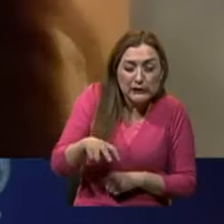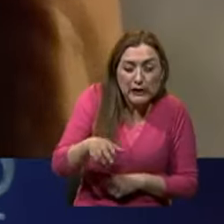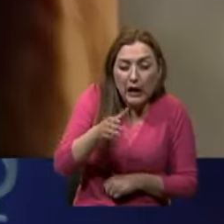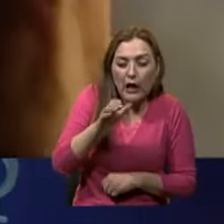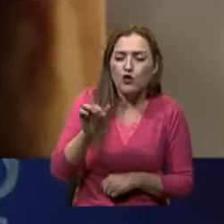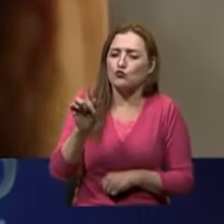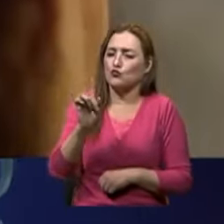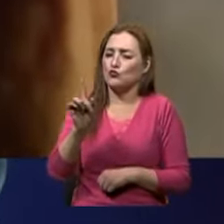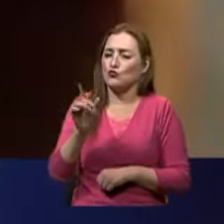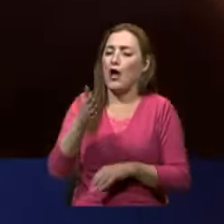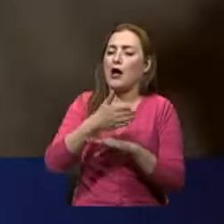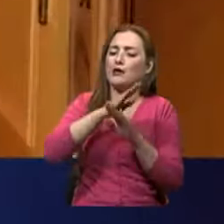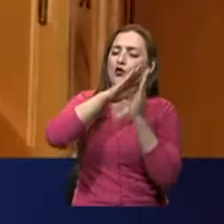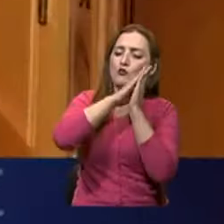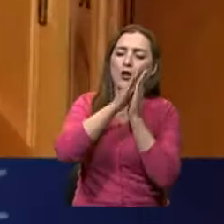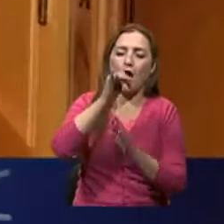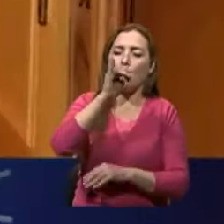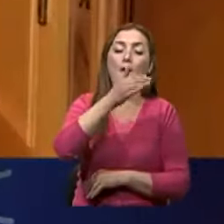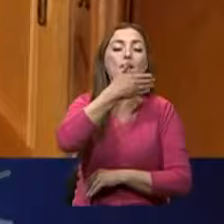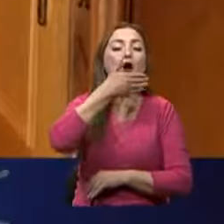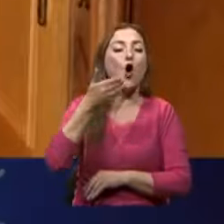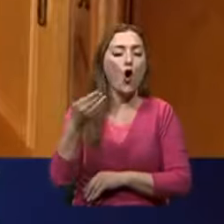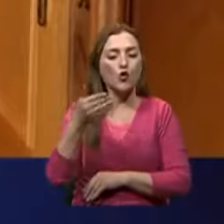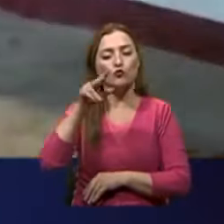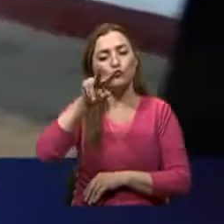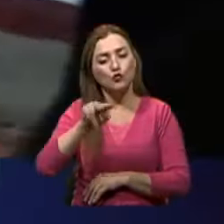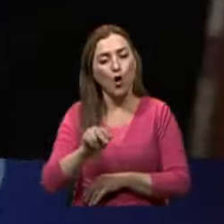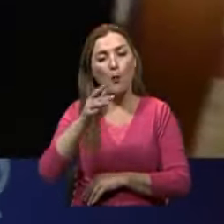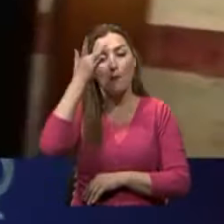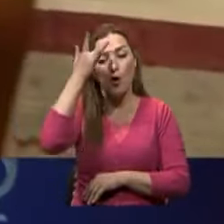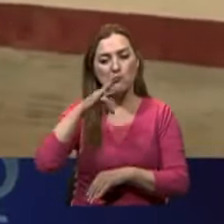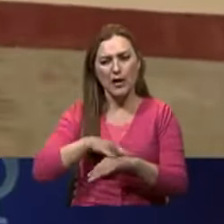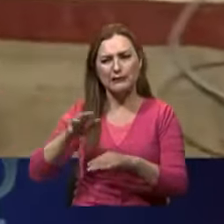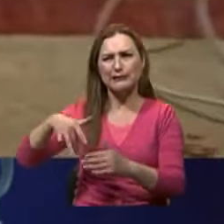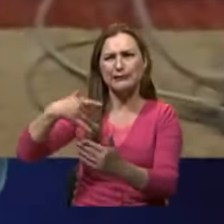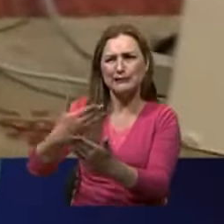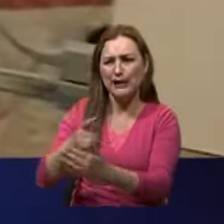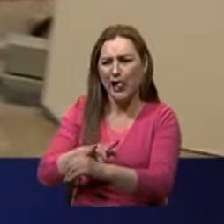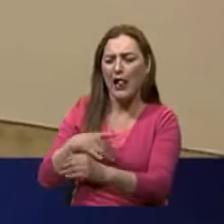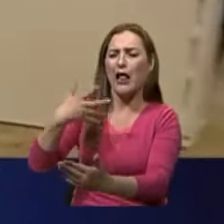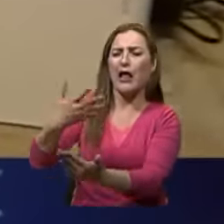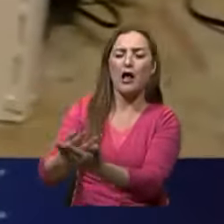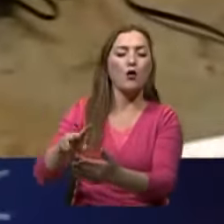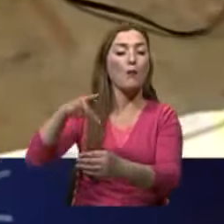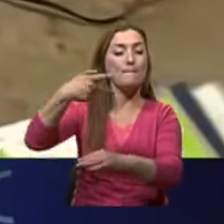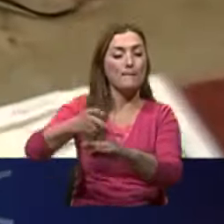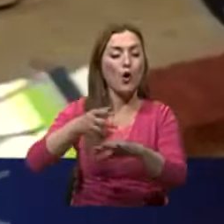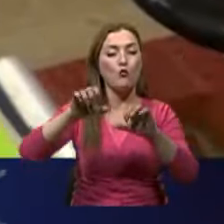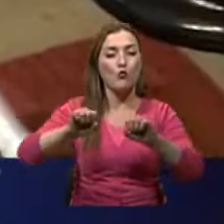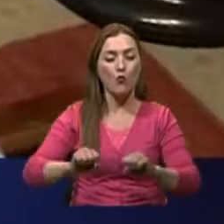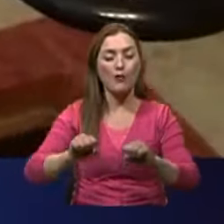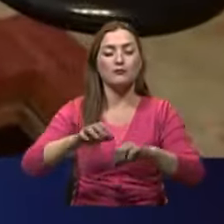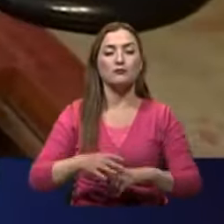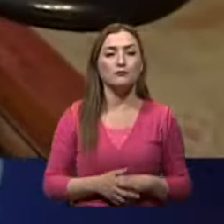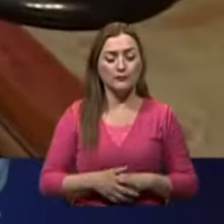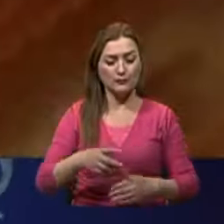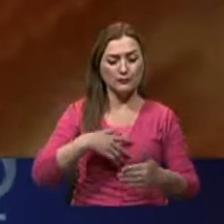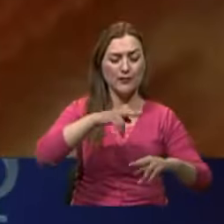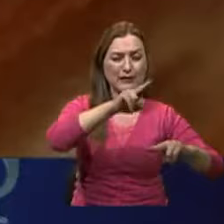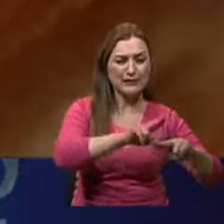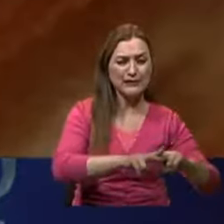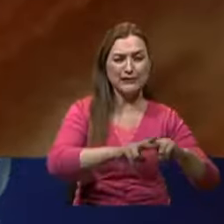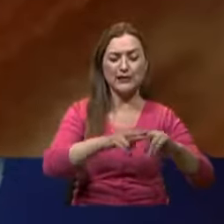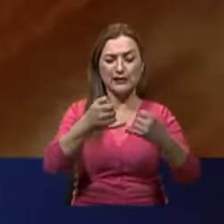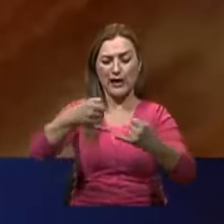actividad, utiliza tus lentes y buena iluminación. Elimina los obstáculos en la casa, cables en el piso, sillas o pedestales